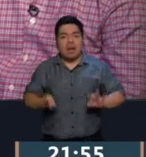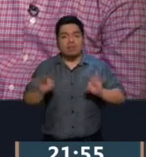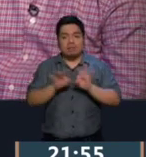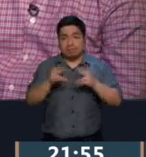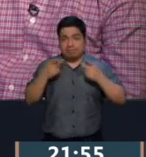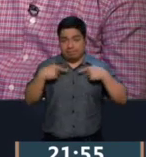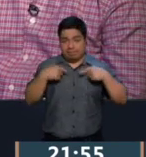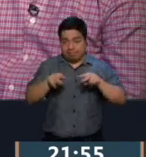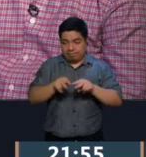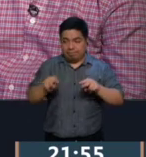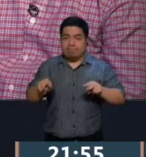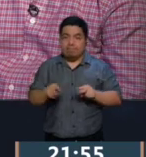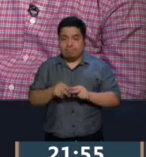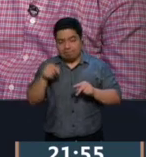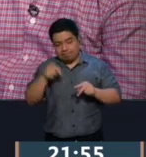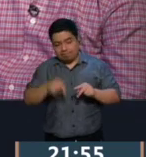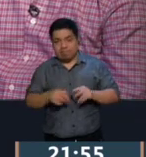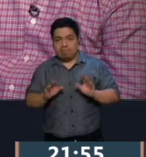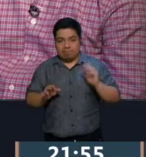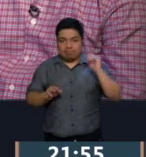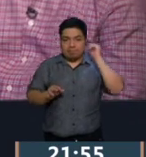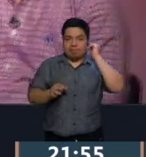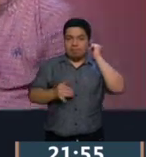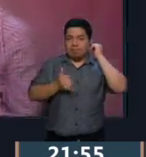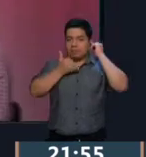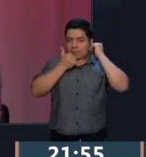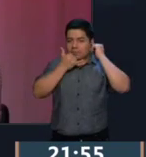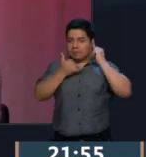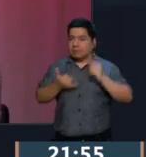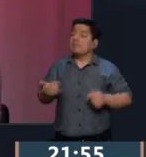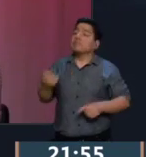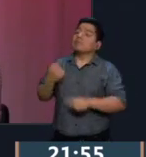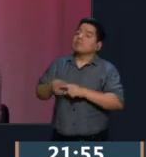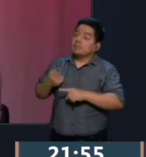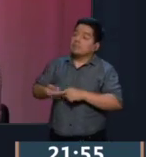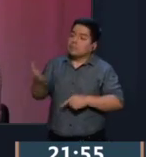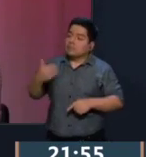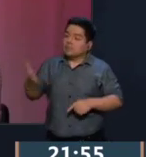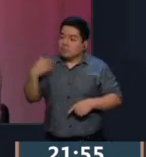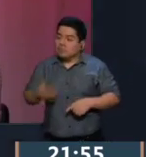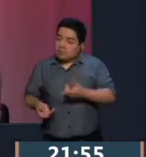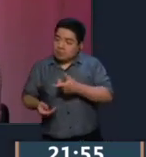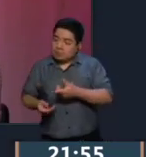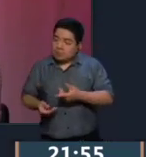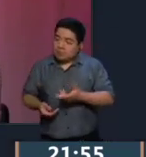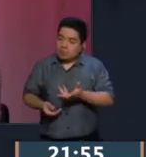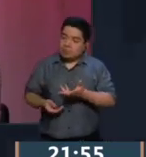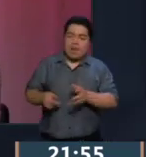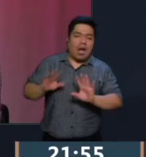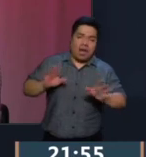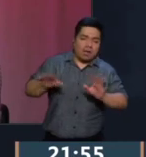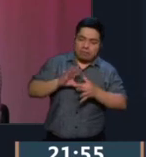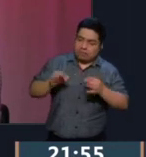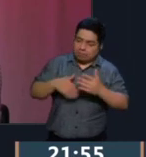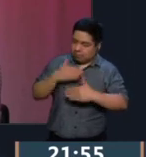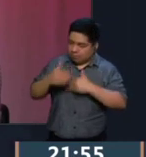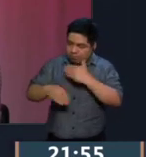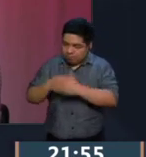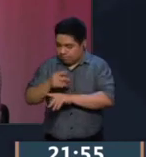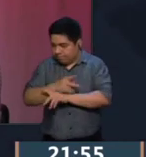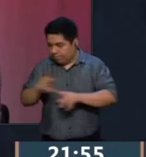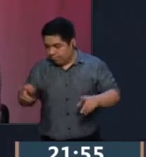las víctimas de delitos en esta ciudad. ¿Quién podría ser? Danos la primicia. ¿Quién podría ser Santiago Taboada? Tendría que ser un proceso en transparencia